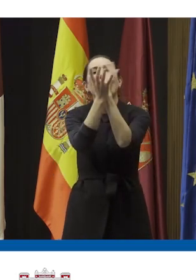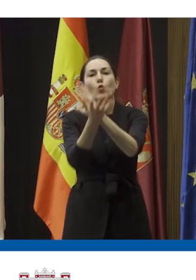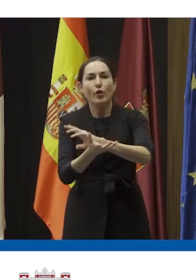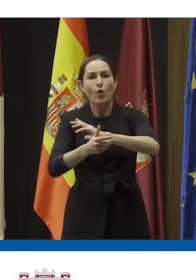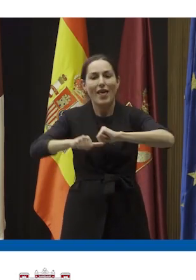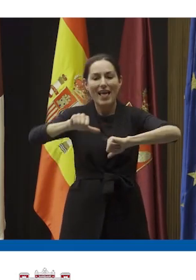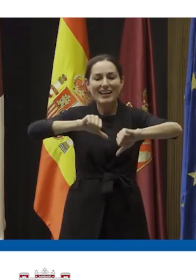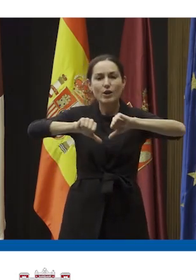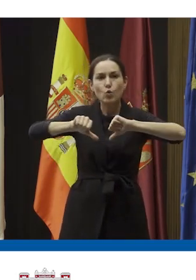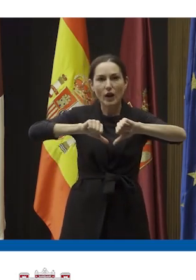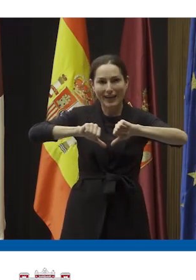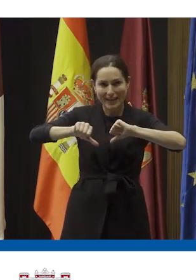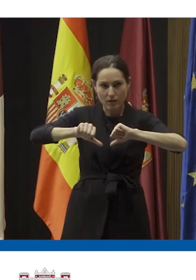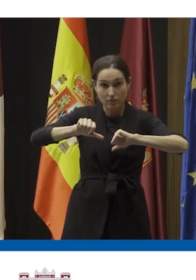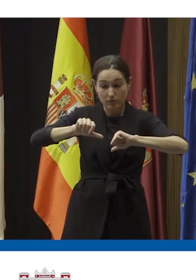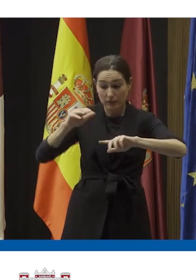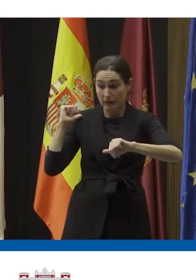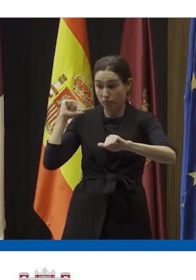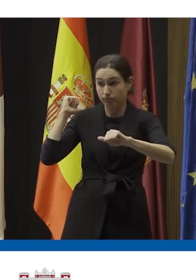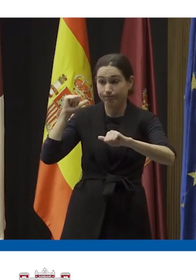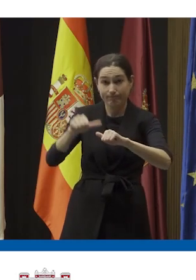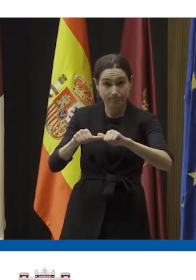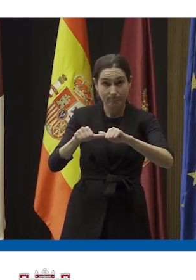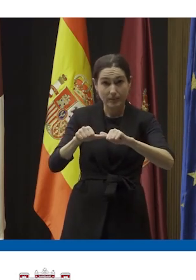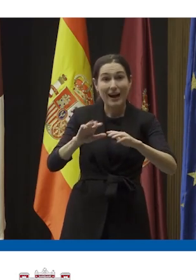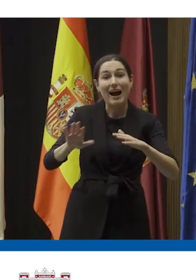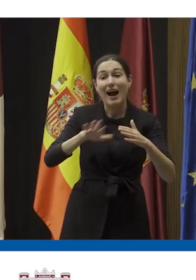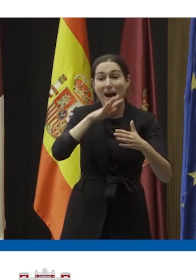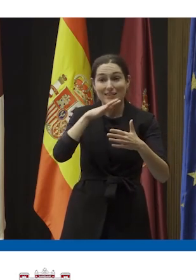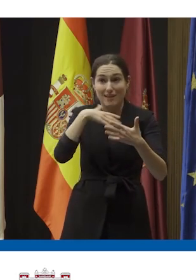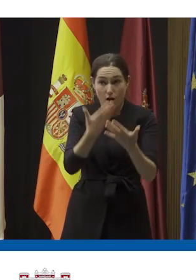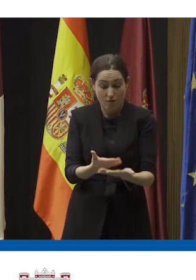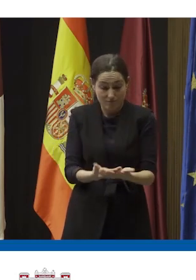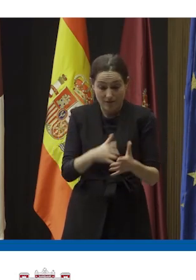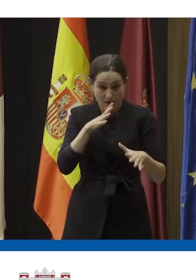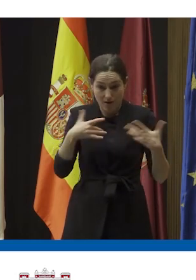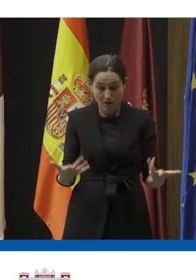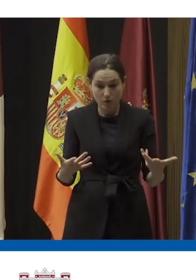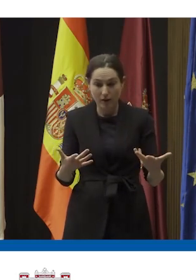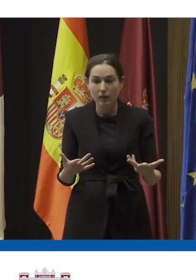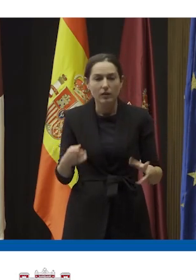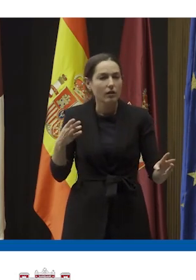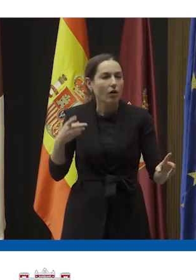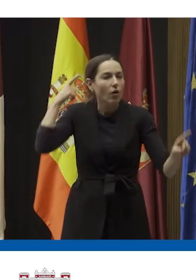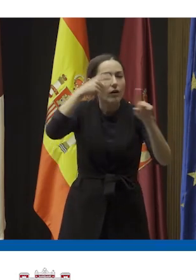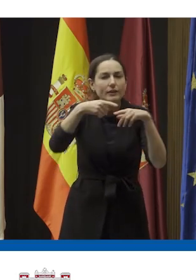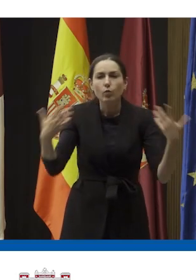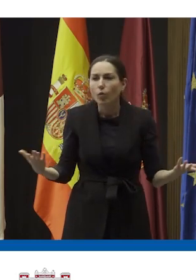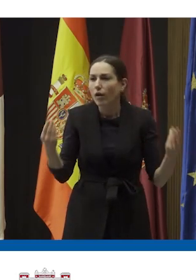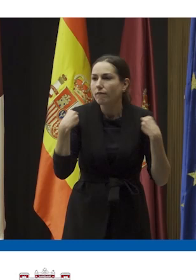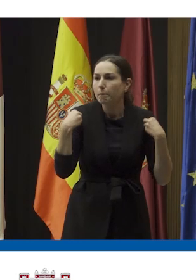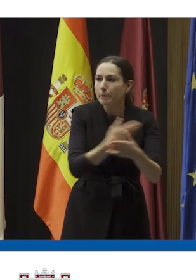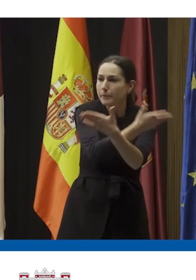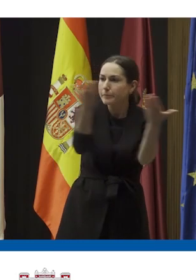XIX hasta nuestros días, en los que se busca una mejor calidad de vida para todos